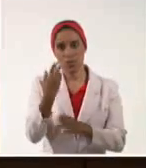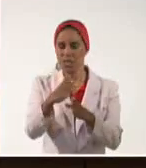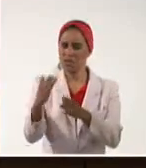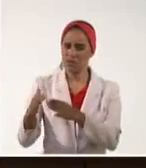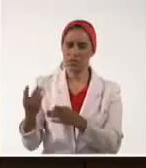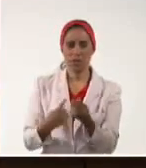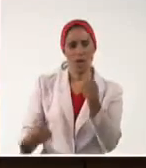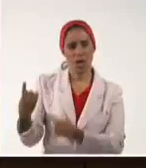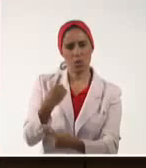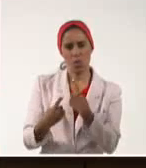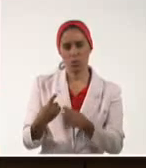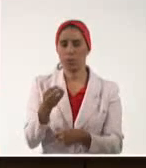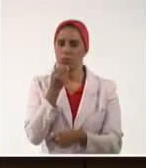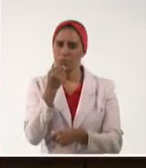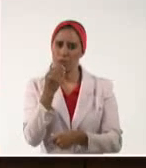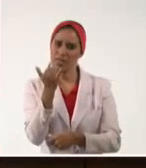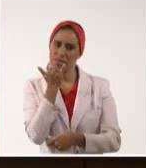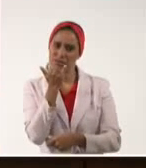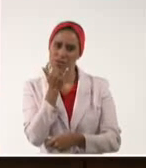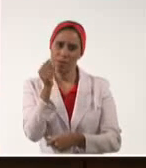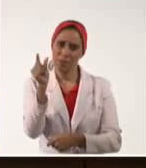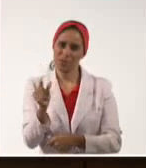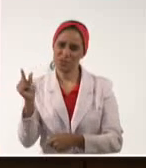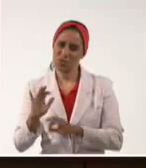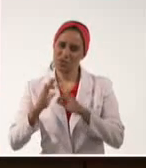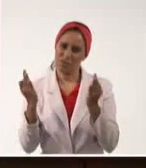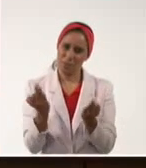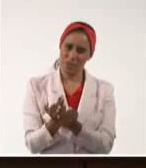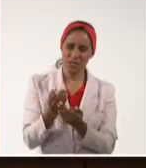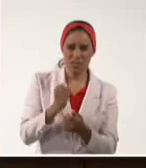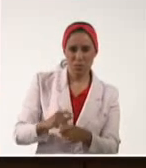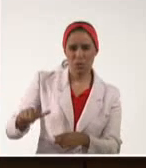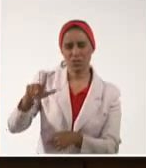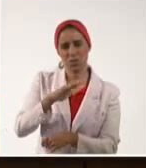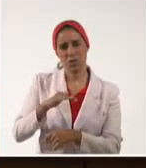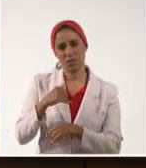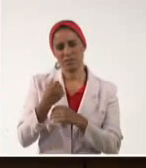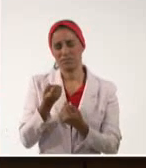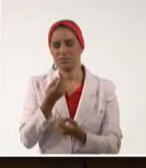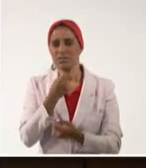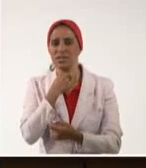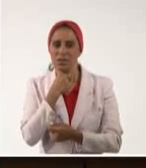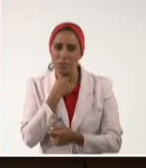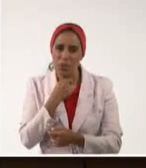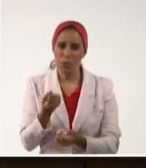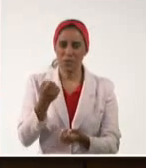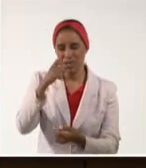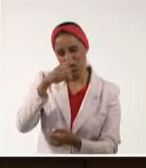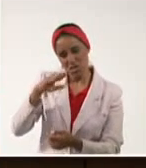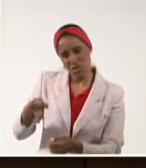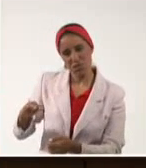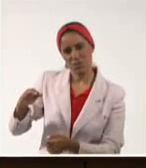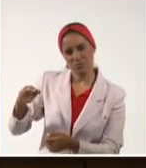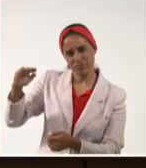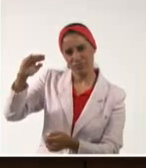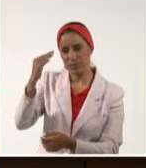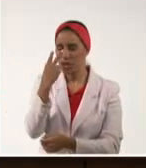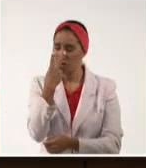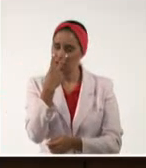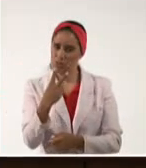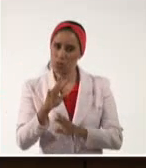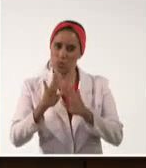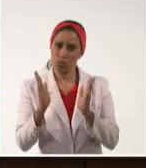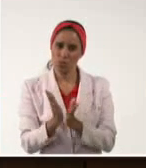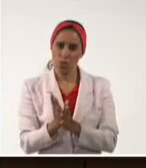más afectados, o sea, las personas y las familias en situaciones de vulnerabilidad, los niños, los adolescentes y los jóvenes,